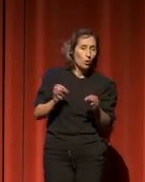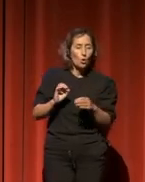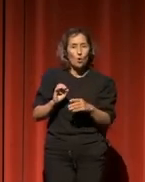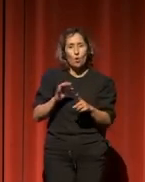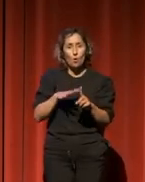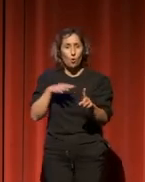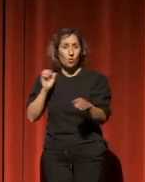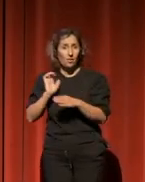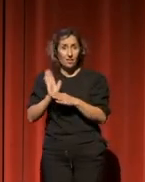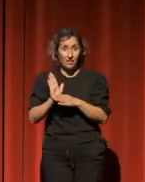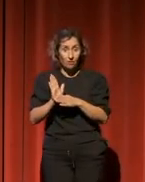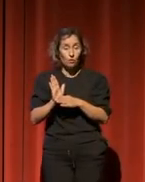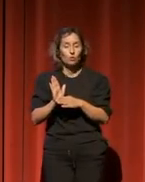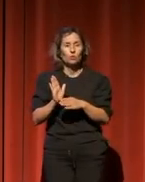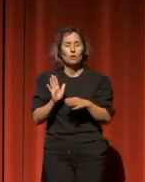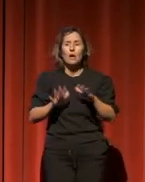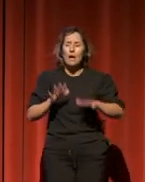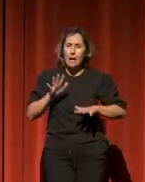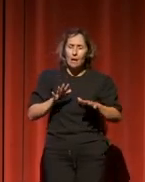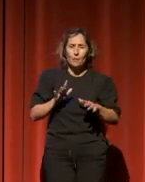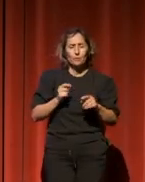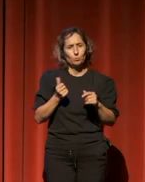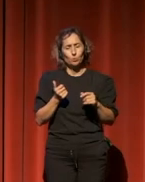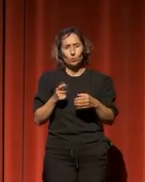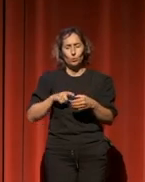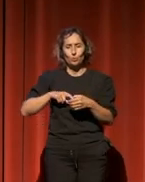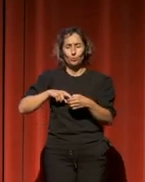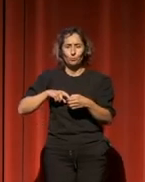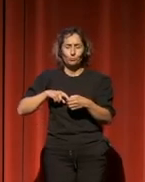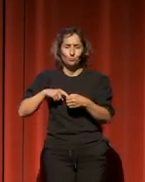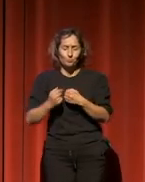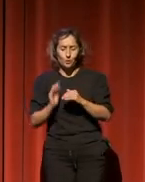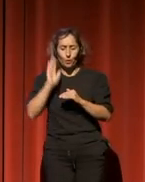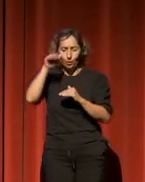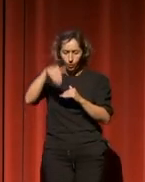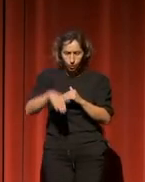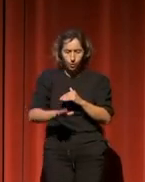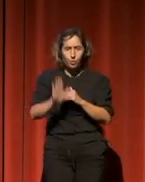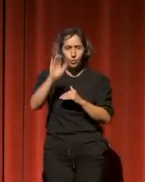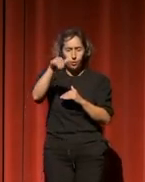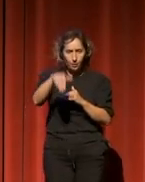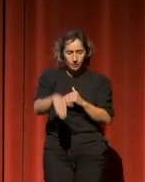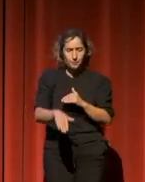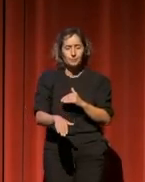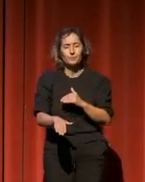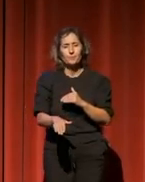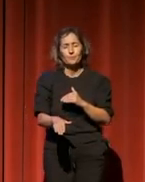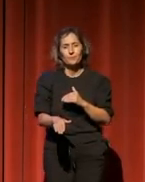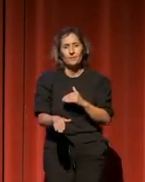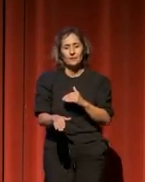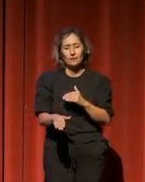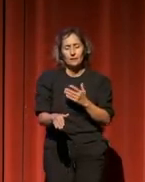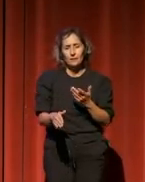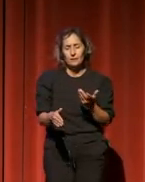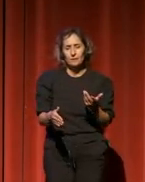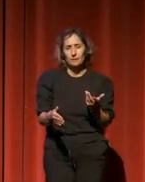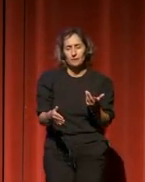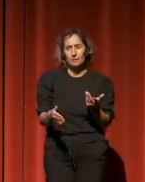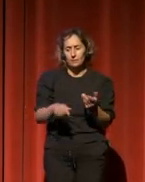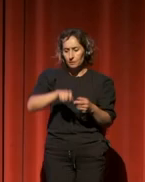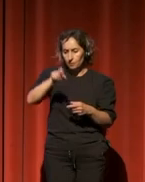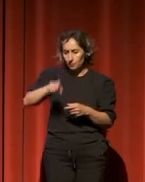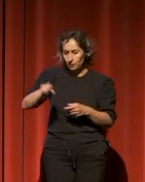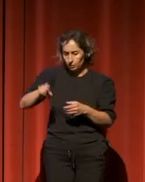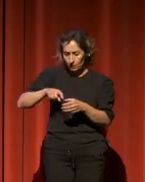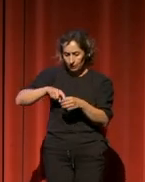forums que atraviesan por por altibajos no de acuerdo Pues un poco a los ritmos y a las realidades vitales de las